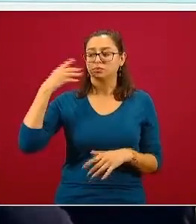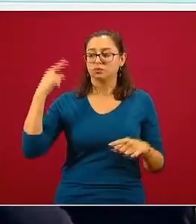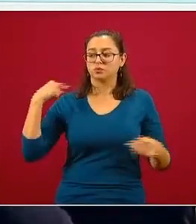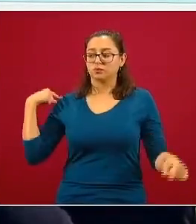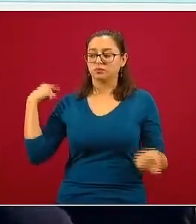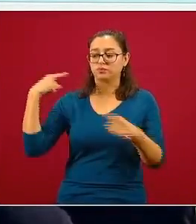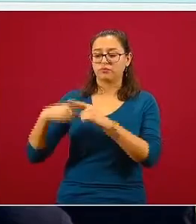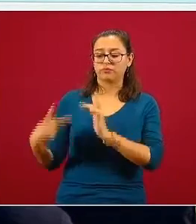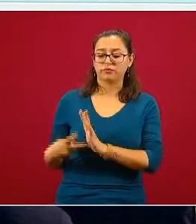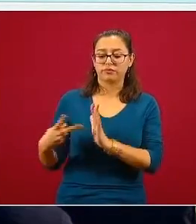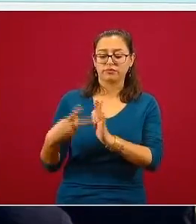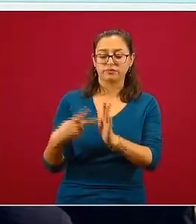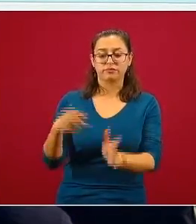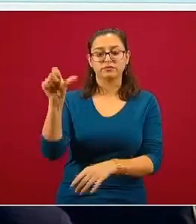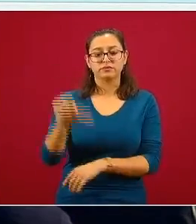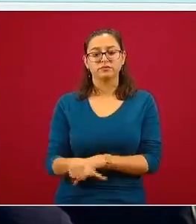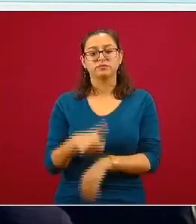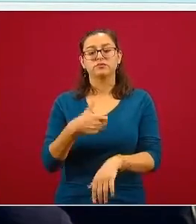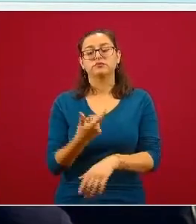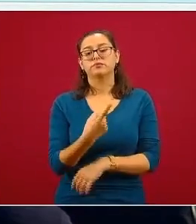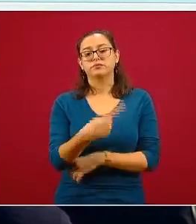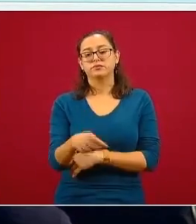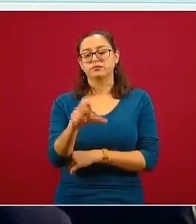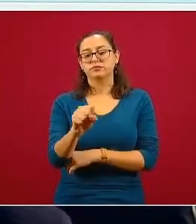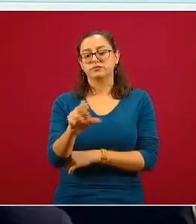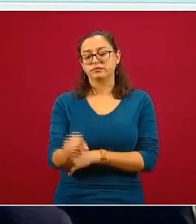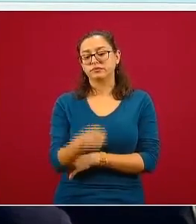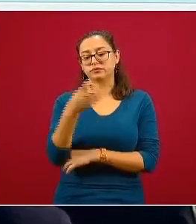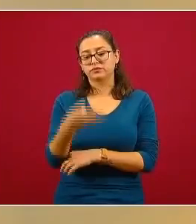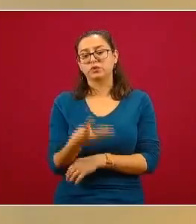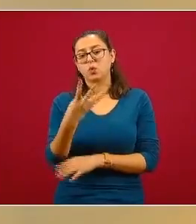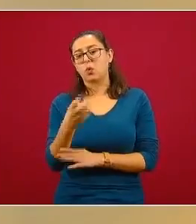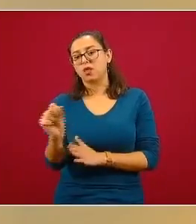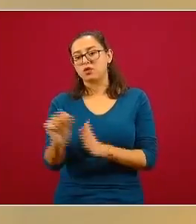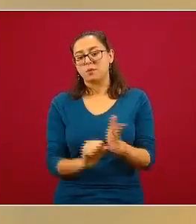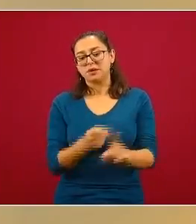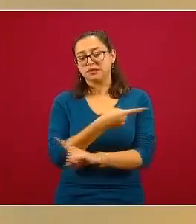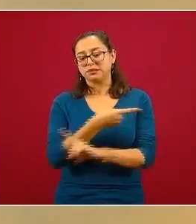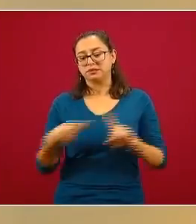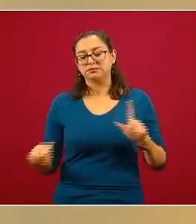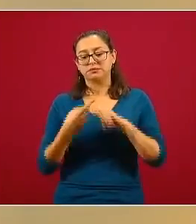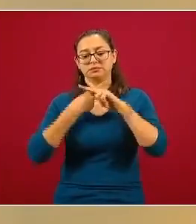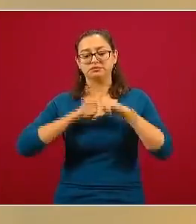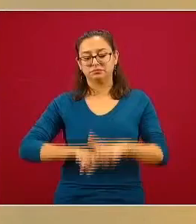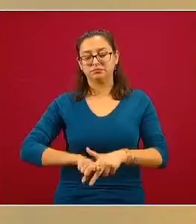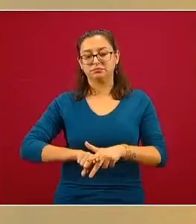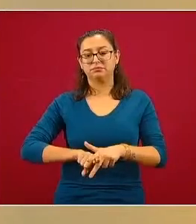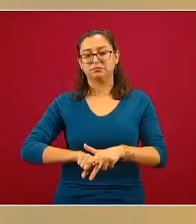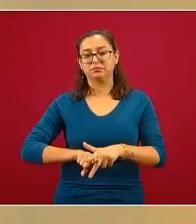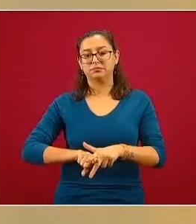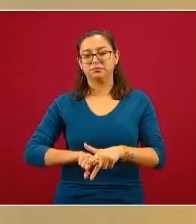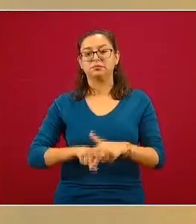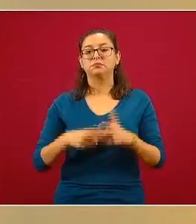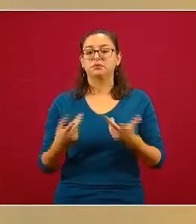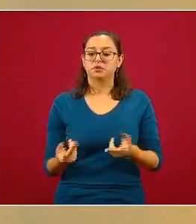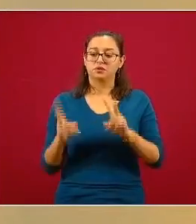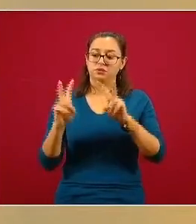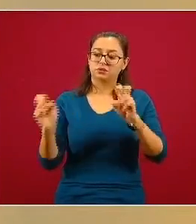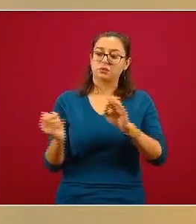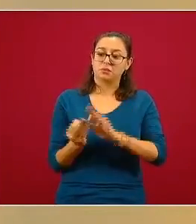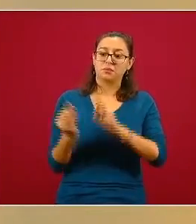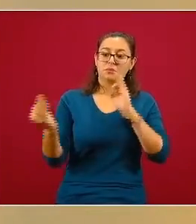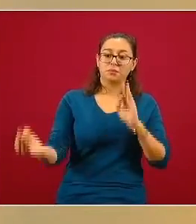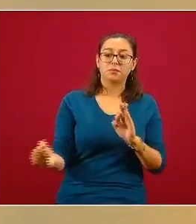número 164 ya, 4 meses y medio desde que México inició con las actividades de la sana